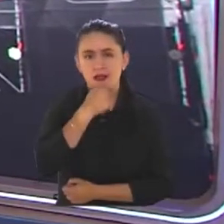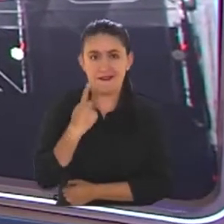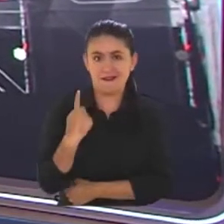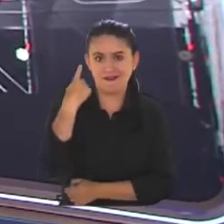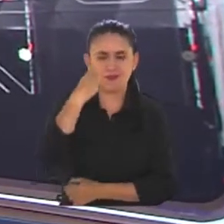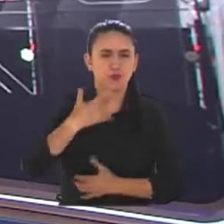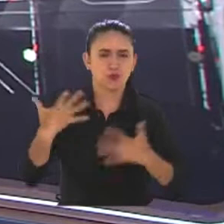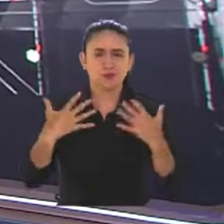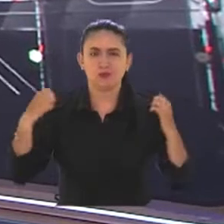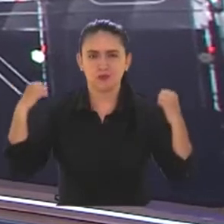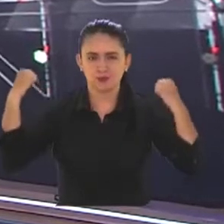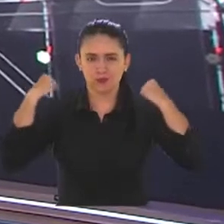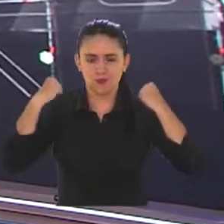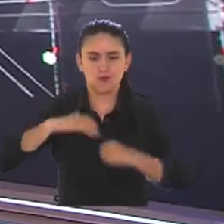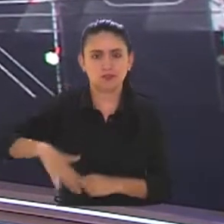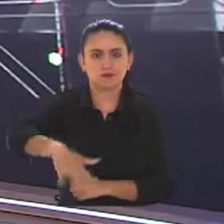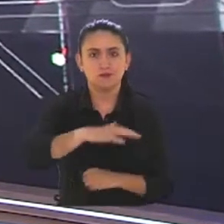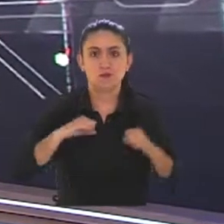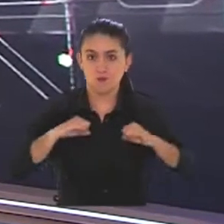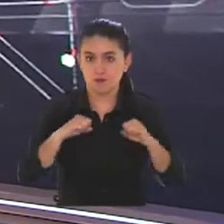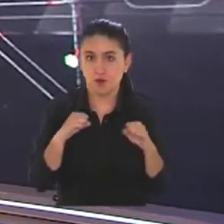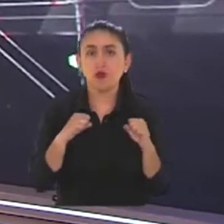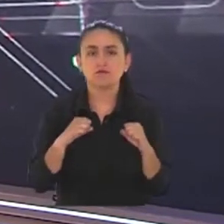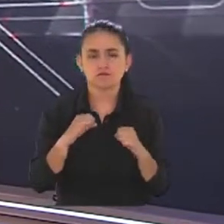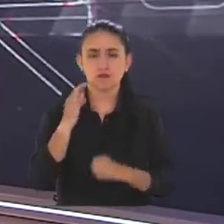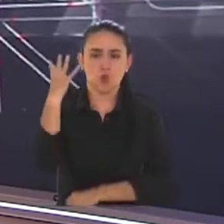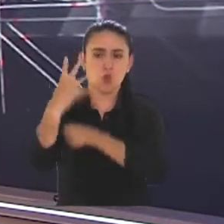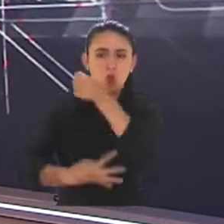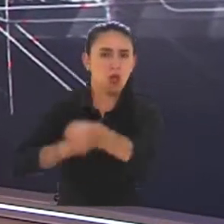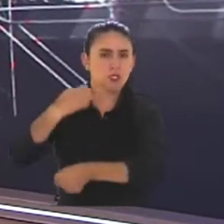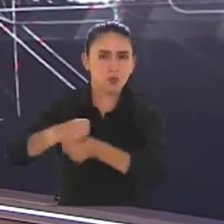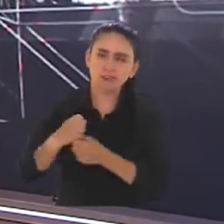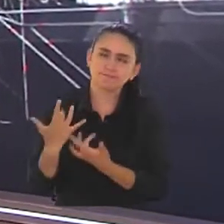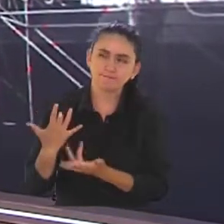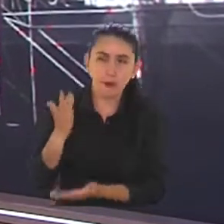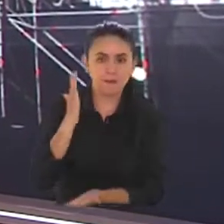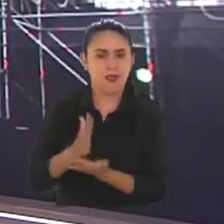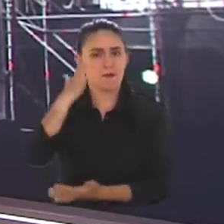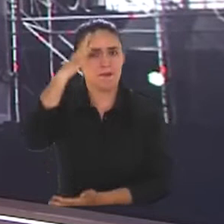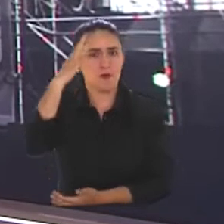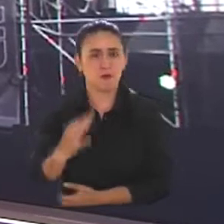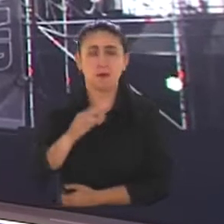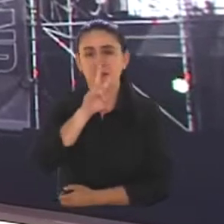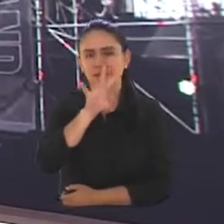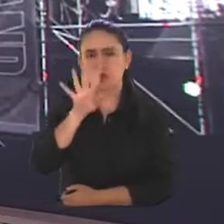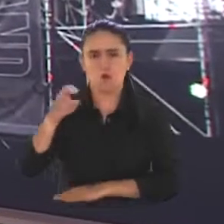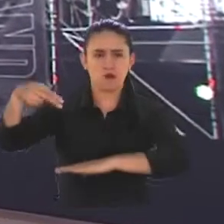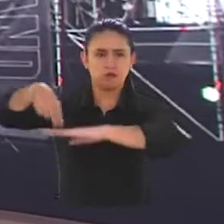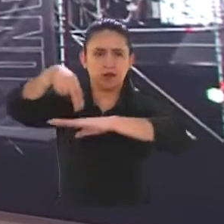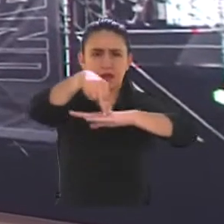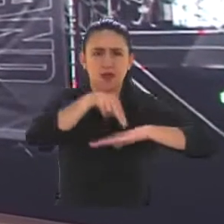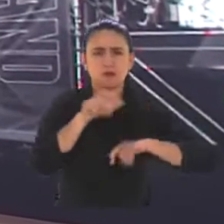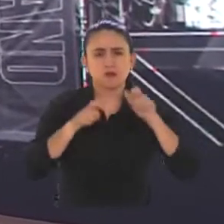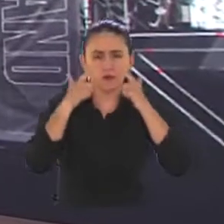En el Parque Simón Bolívar de Bogotá se realizó este concierto después de 4 años de espera. Fueron alrededor de 29 artistas y cerca